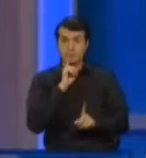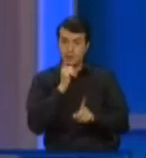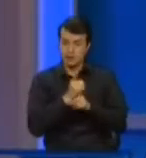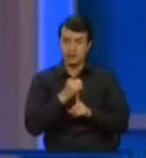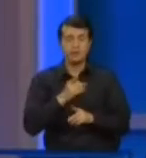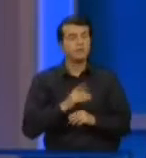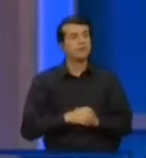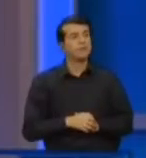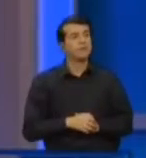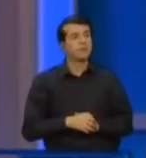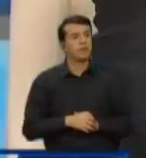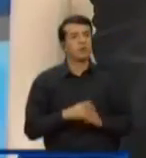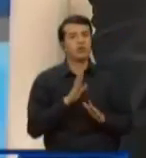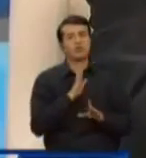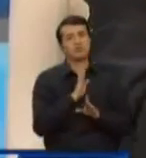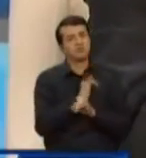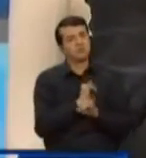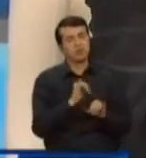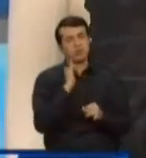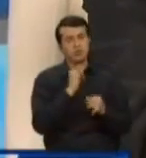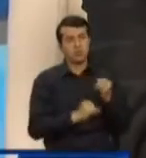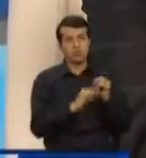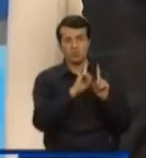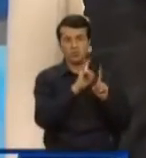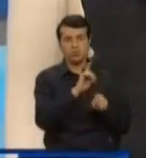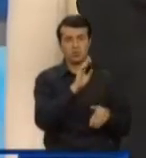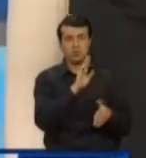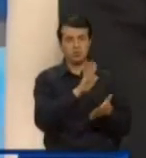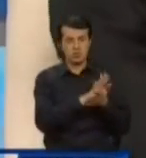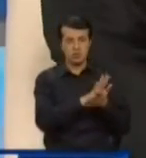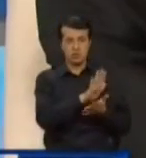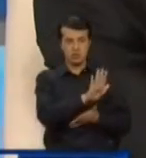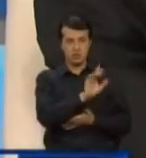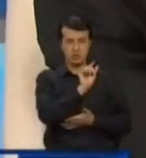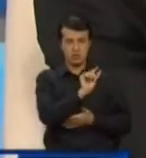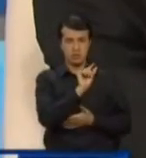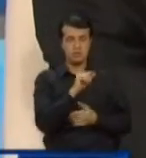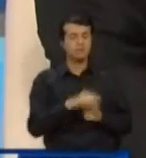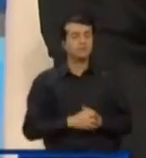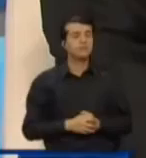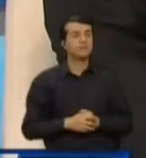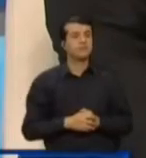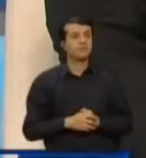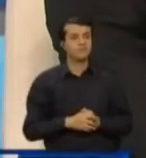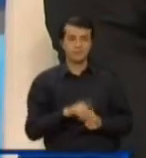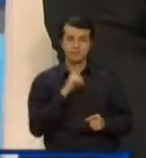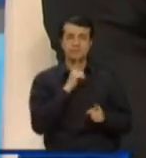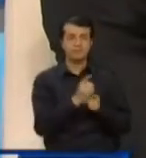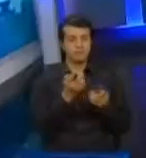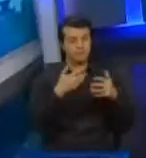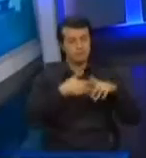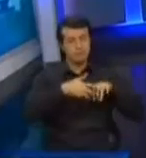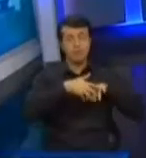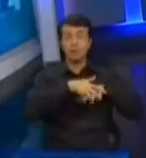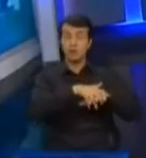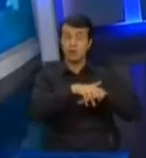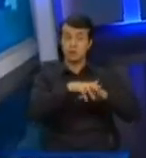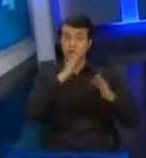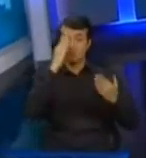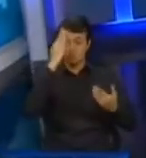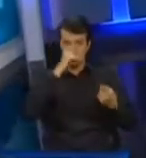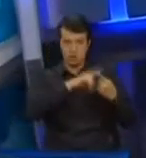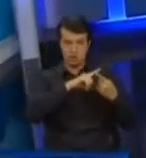el deber ser, pero el tema es independiente, y con esto termino, Negrito, no te me pongas nervioso. Sí, debería ser, claro, son integración política y los otros